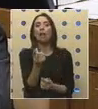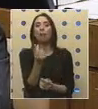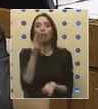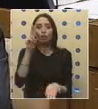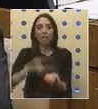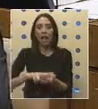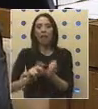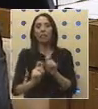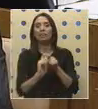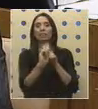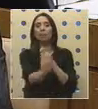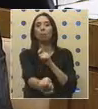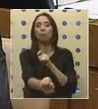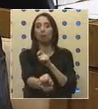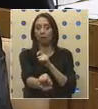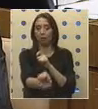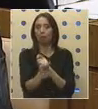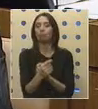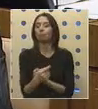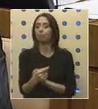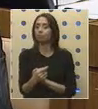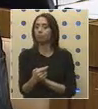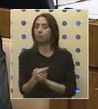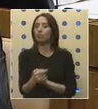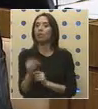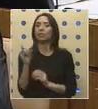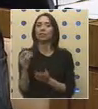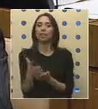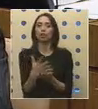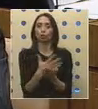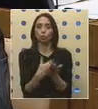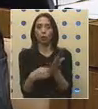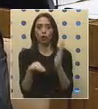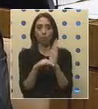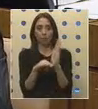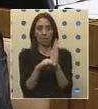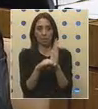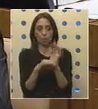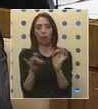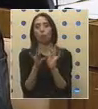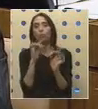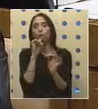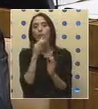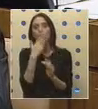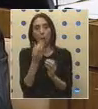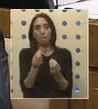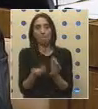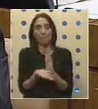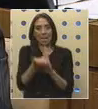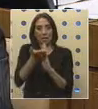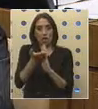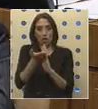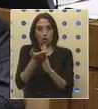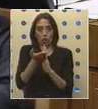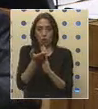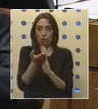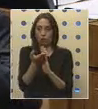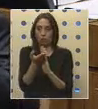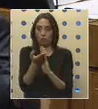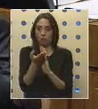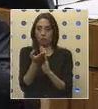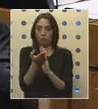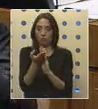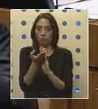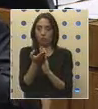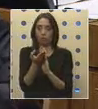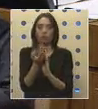que si se produjera un mejoramiento del salario mínimo en las condiciones que se han planteado, y este mejoramiento, en